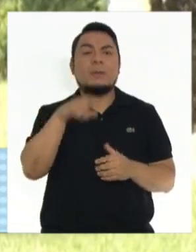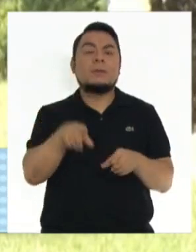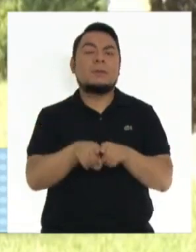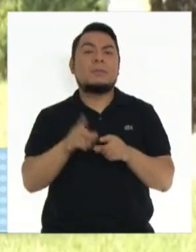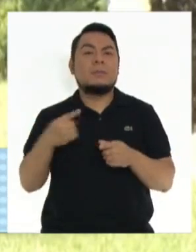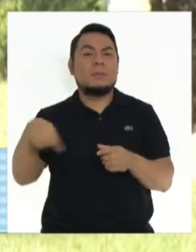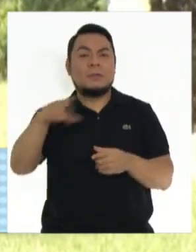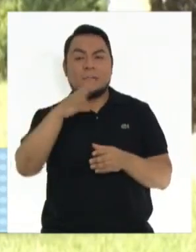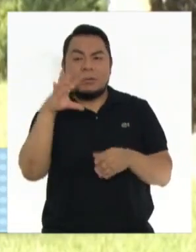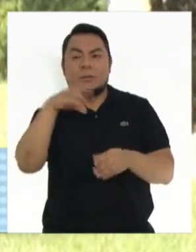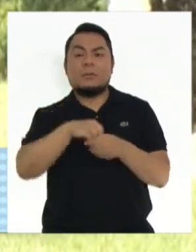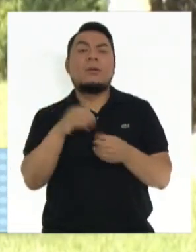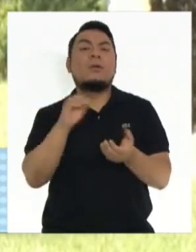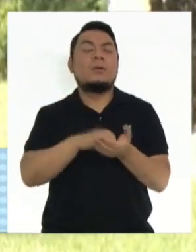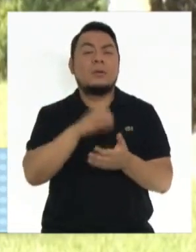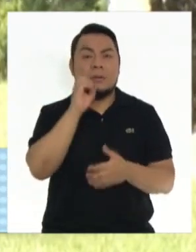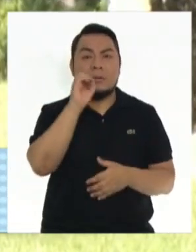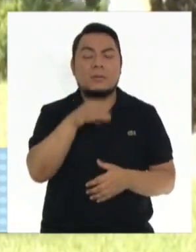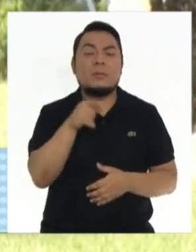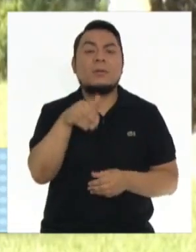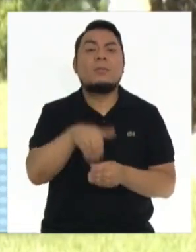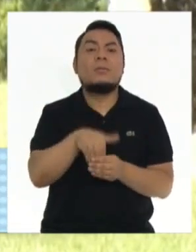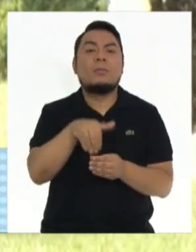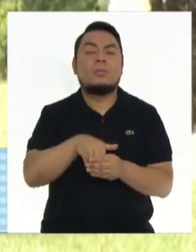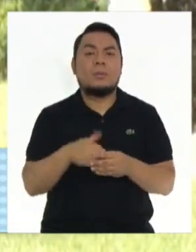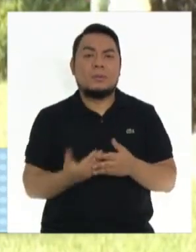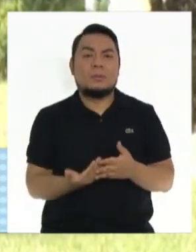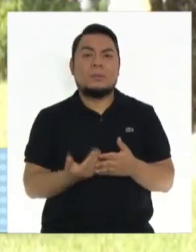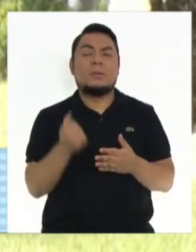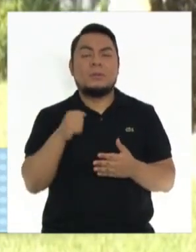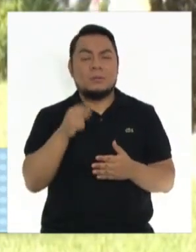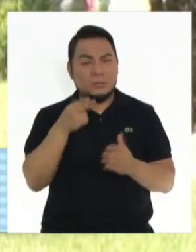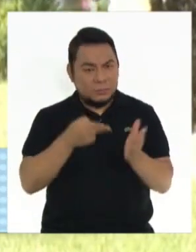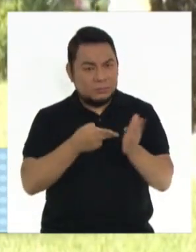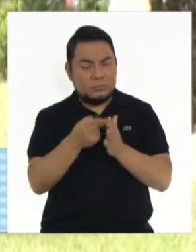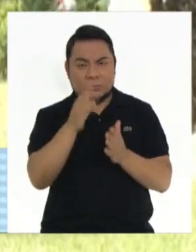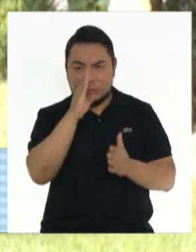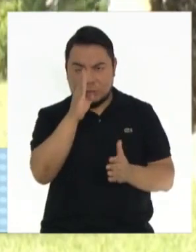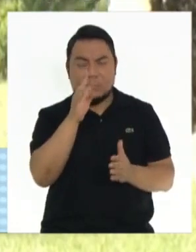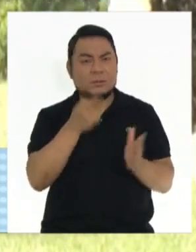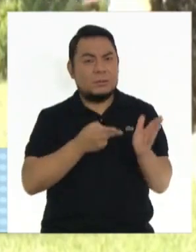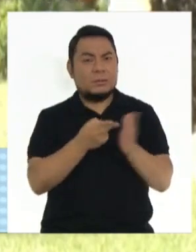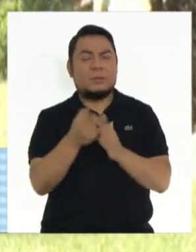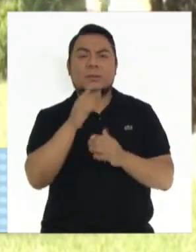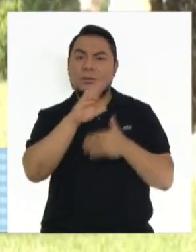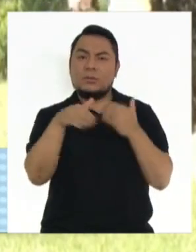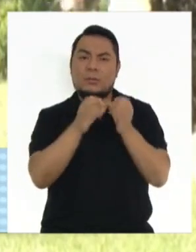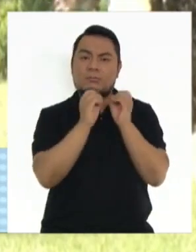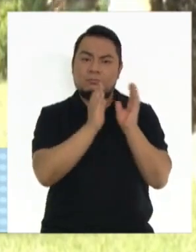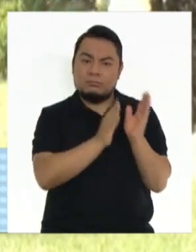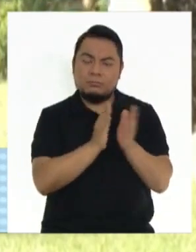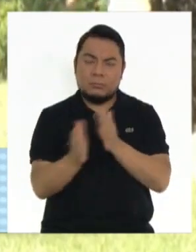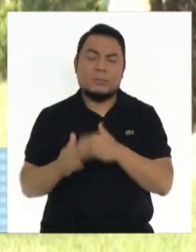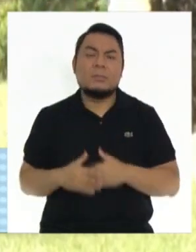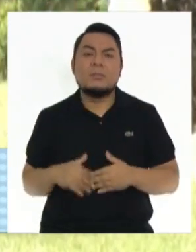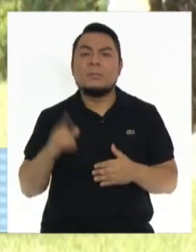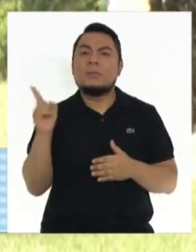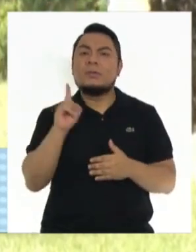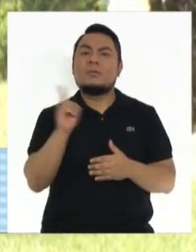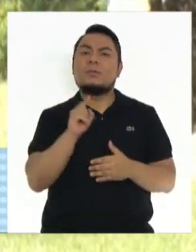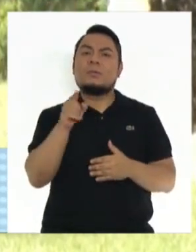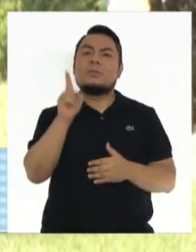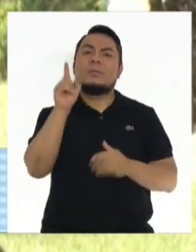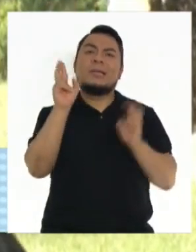formar, como vuelvo a repetir, un voto sólido, serio, bien estructurado, no por un